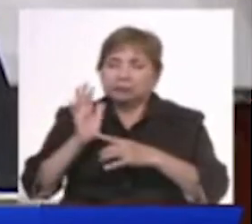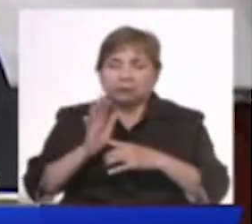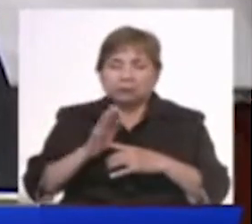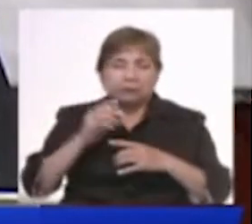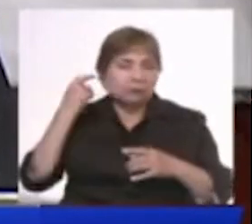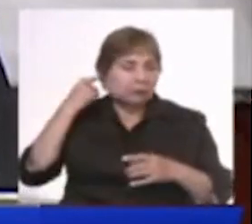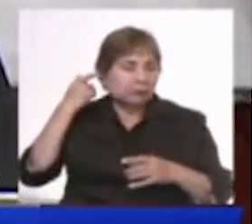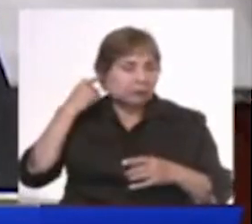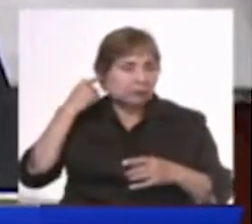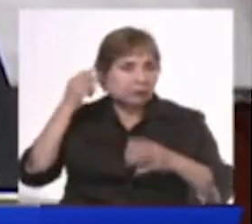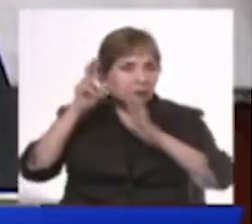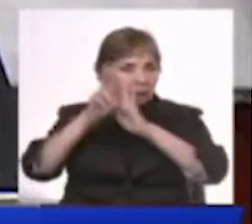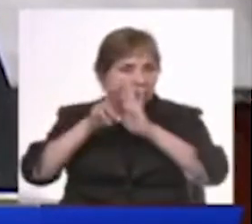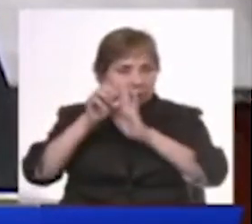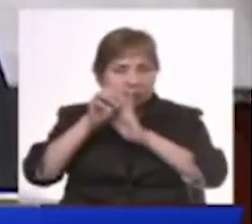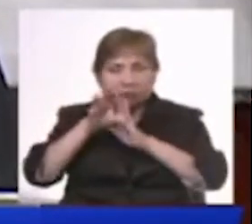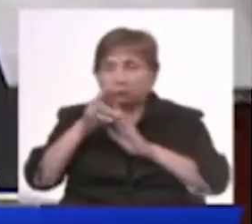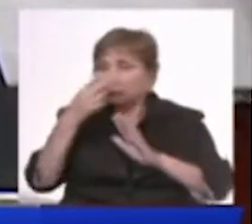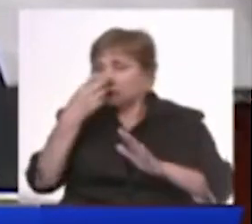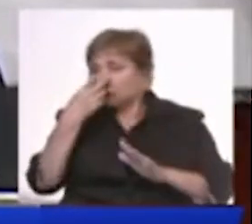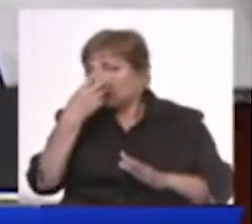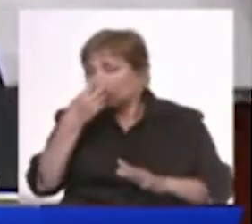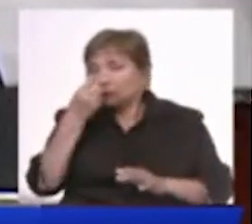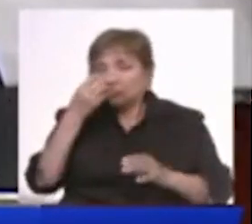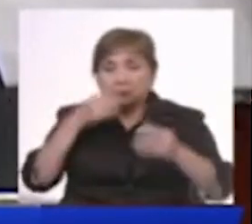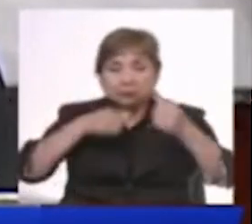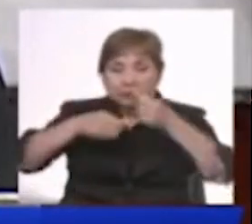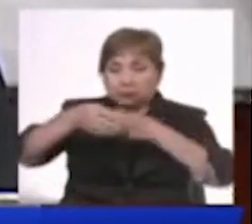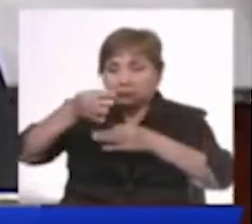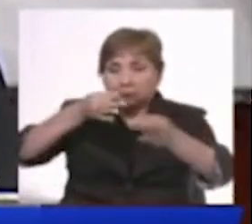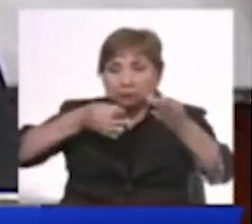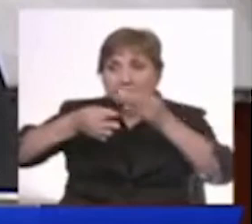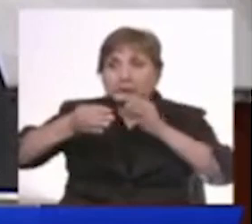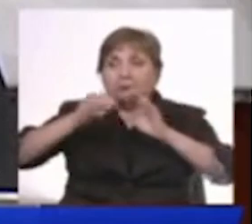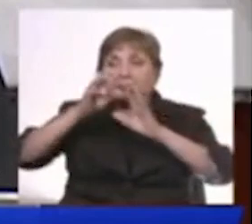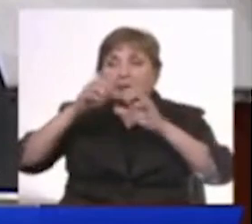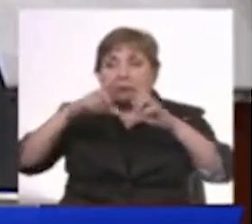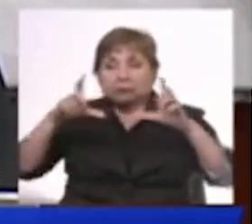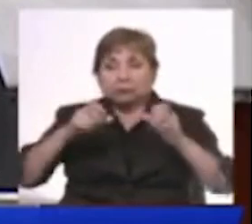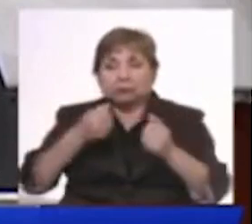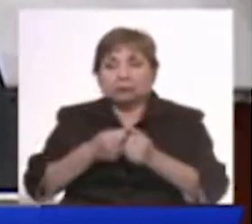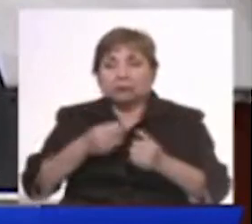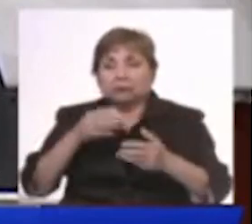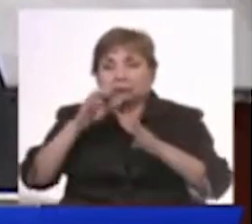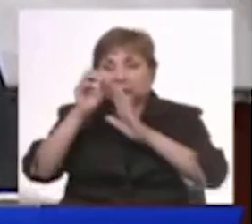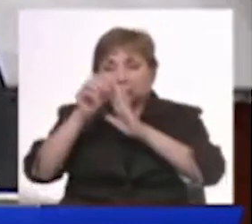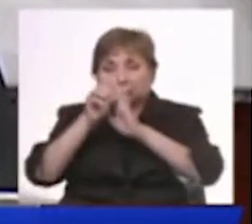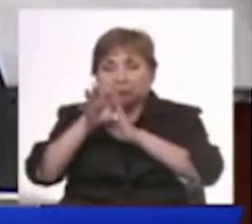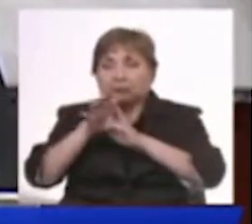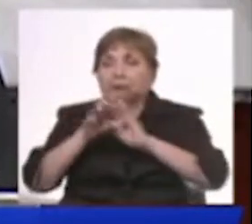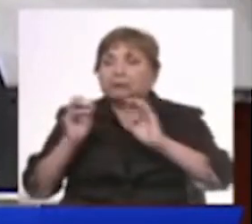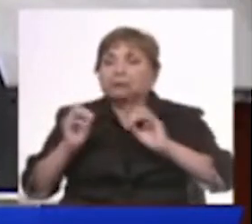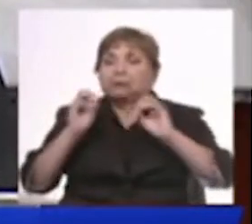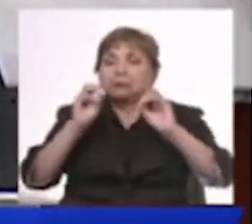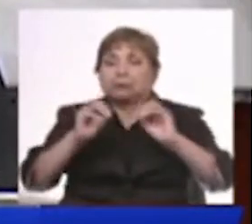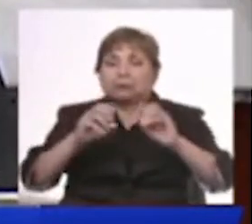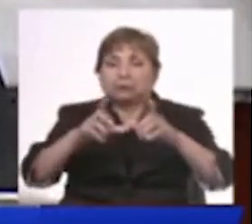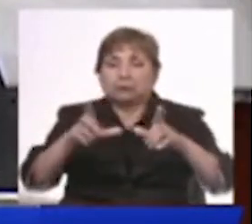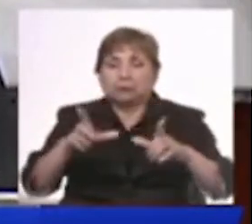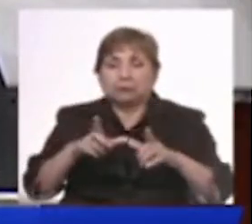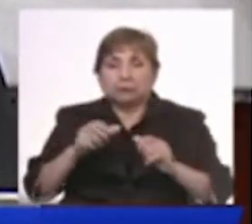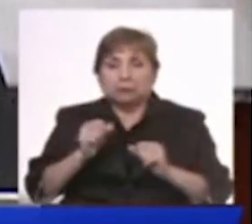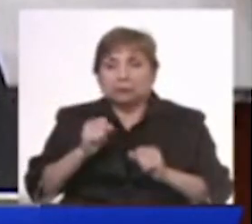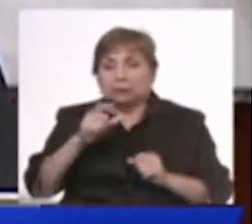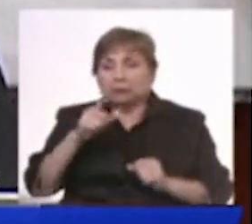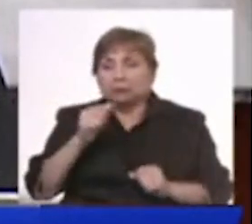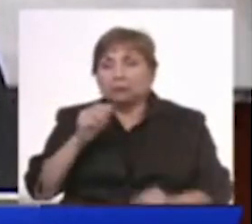en audio y video. Permite interactuar con imágenes captadas de las cámaras instaladas en la sala Porras